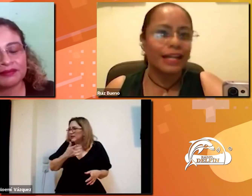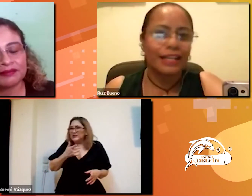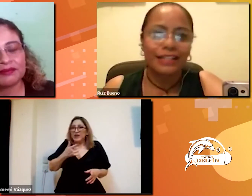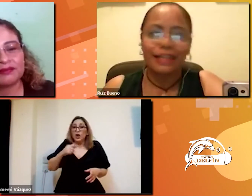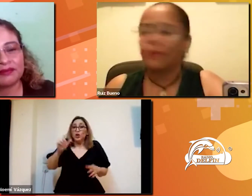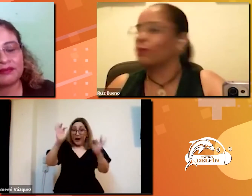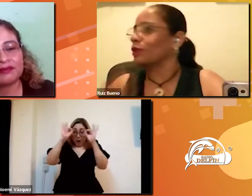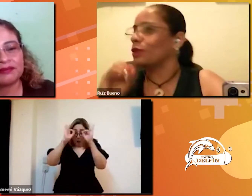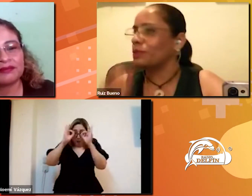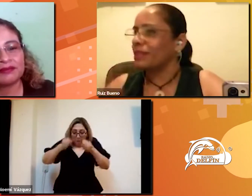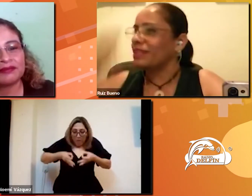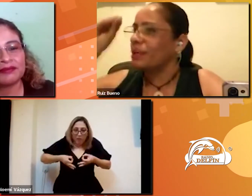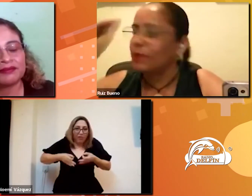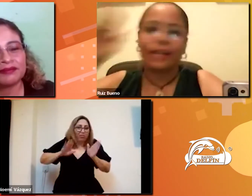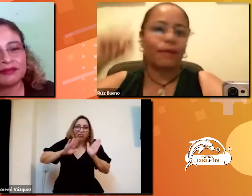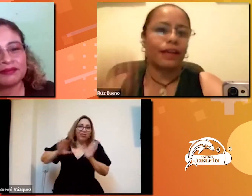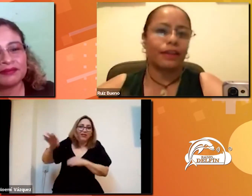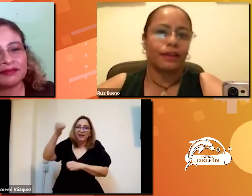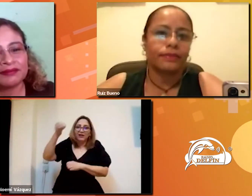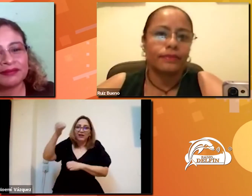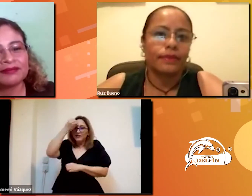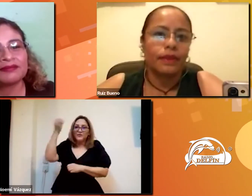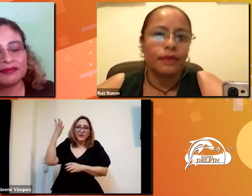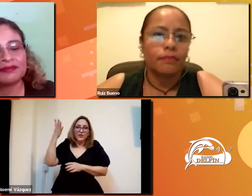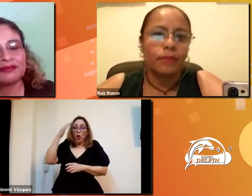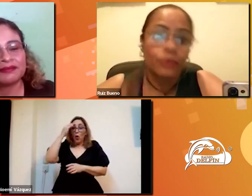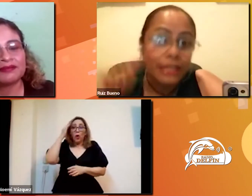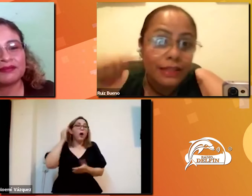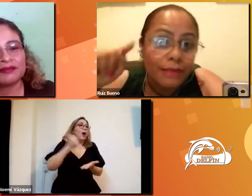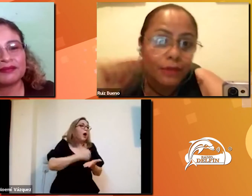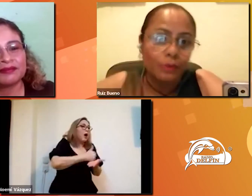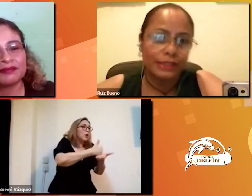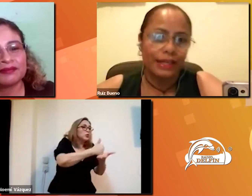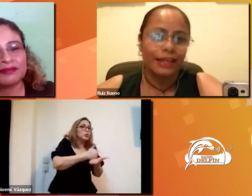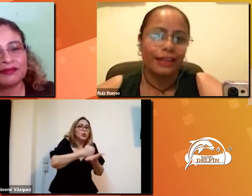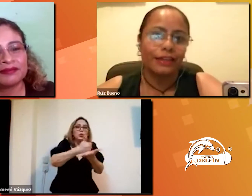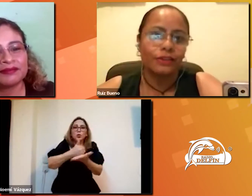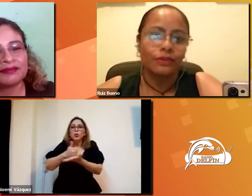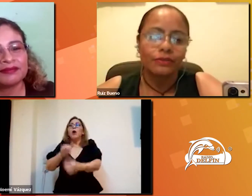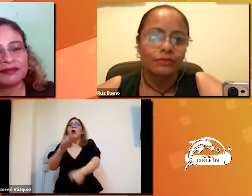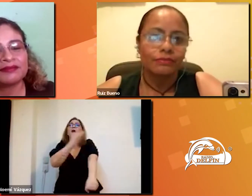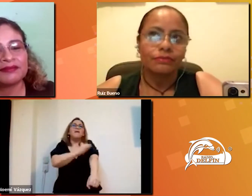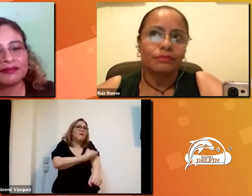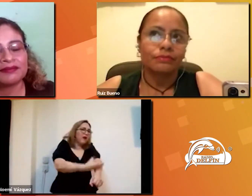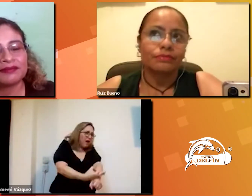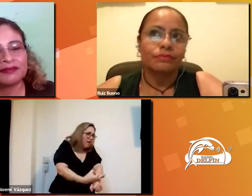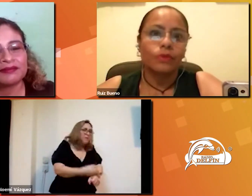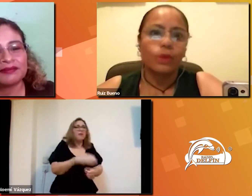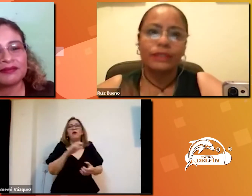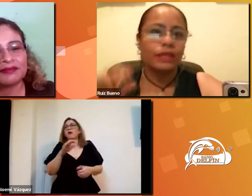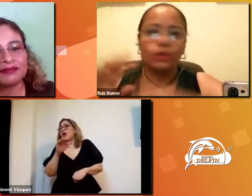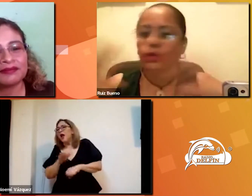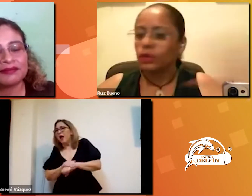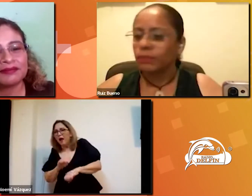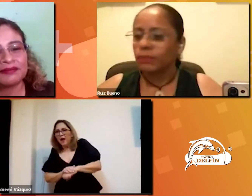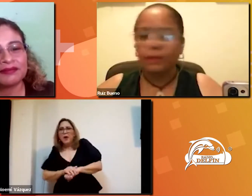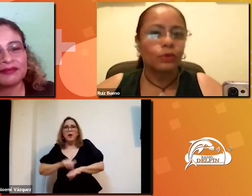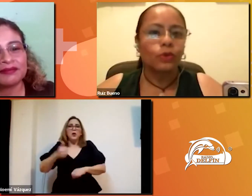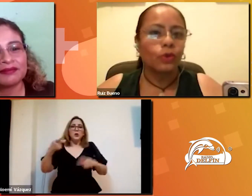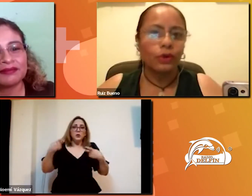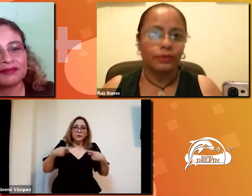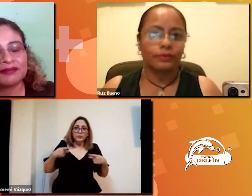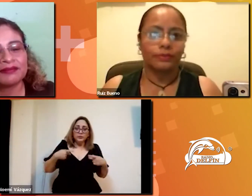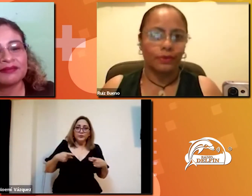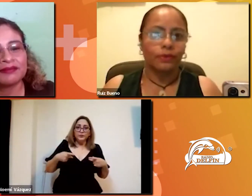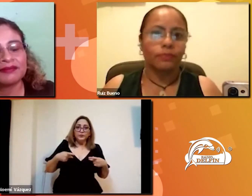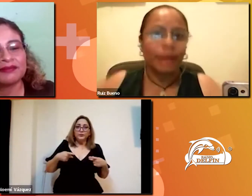son aquellas que tú las pides ayuda y te la van a dar. Pero si les hablas de cómo están allá adentro, no, es que yo doy primero